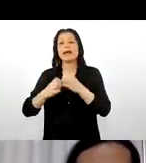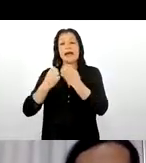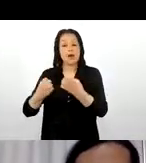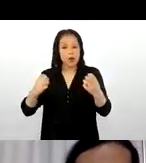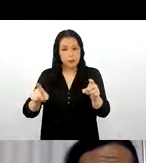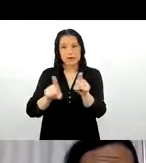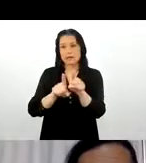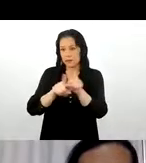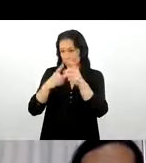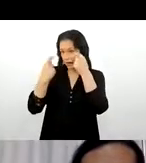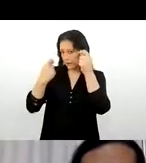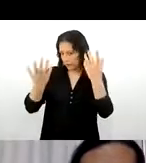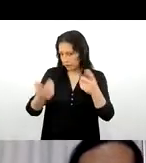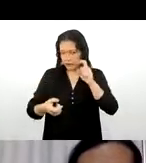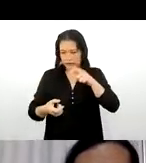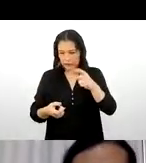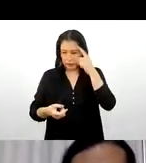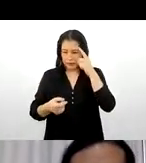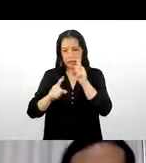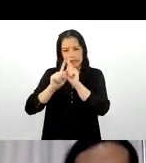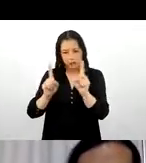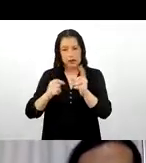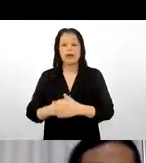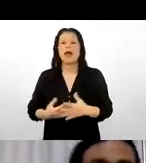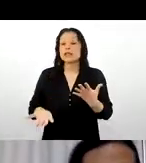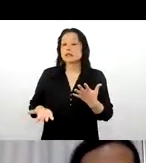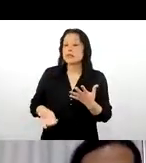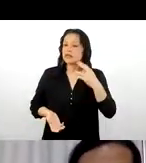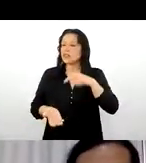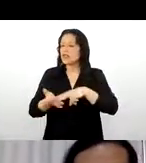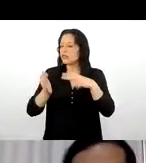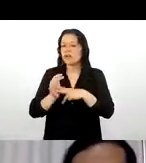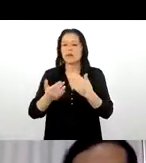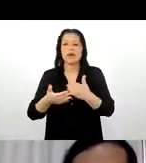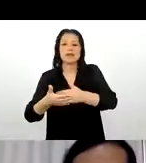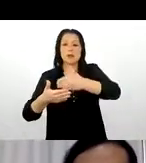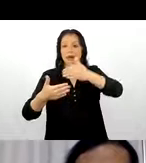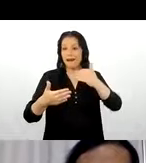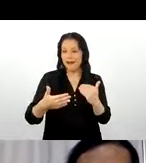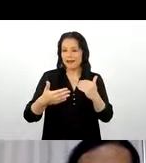turismo no es ajeno a ella. Por lo tanto, cuando previamente uno